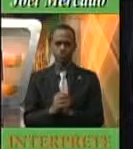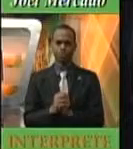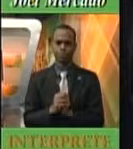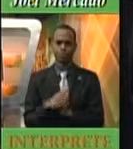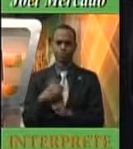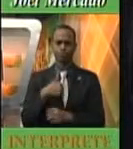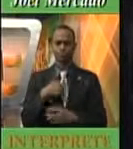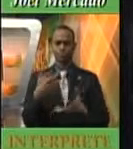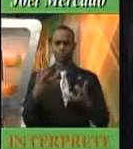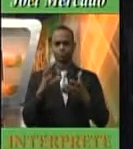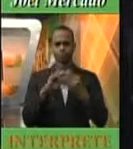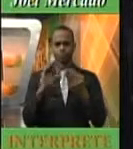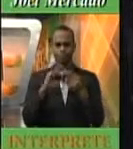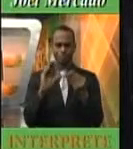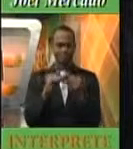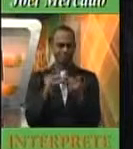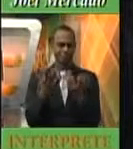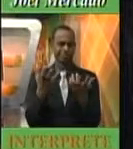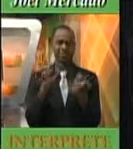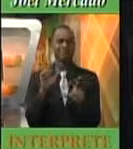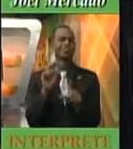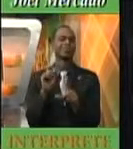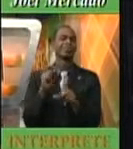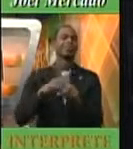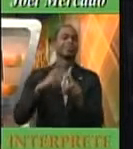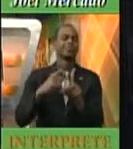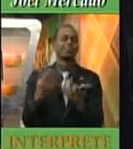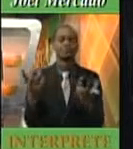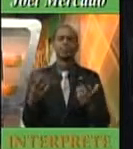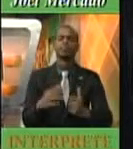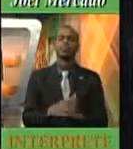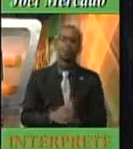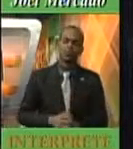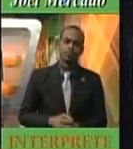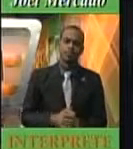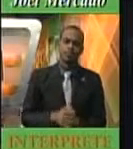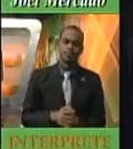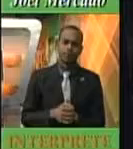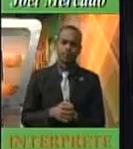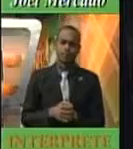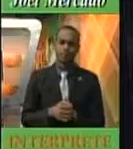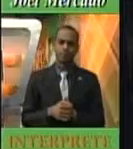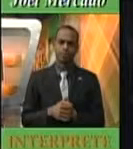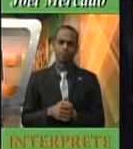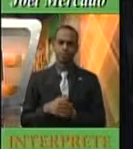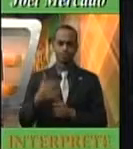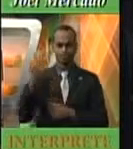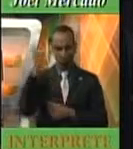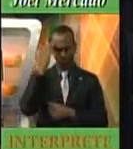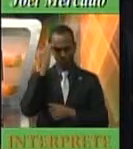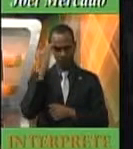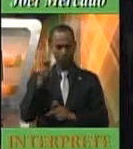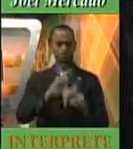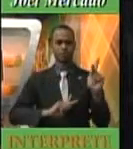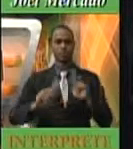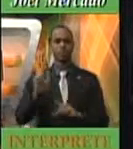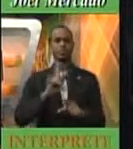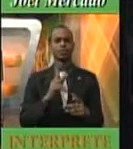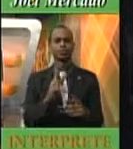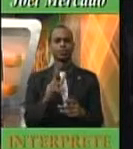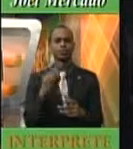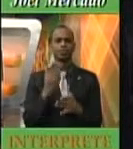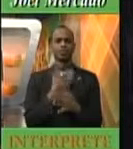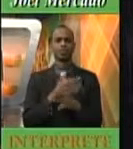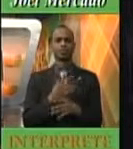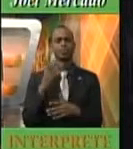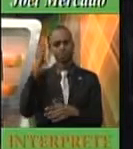quiero molestarlos un poco con respecto a lo que sé que le molesta a la gente. Por ejemplo,